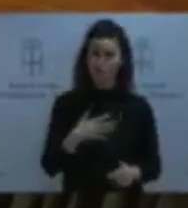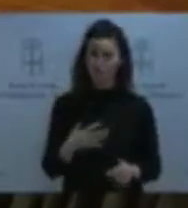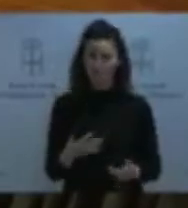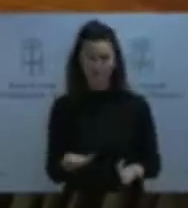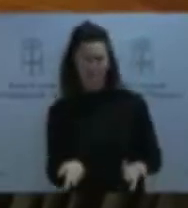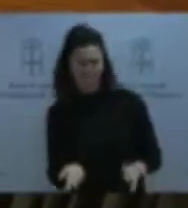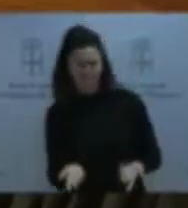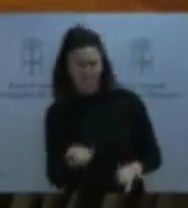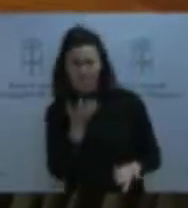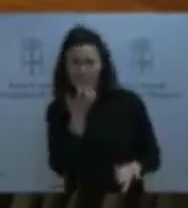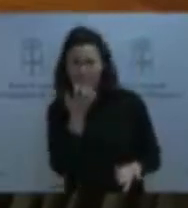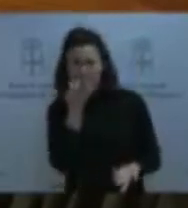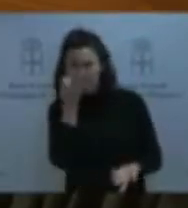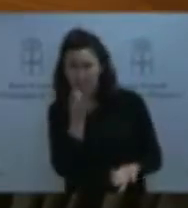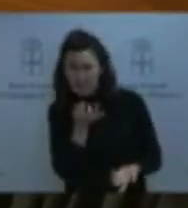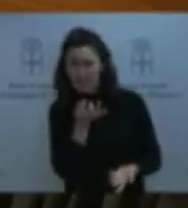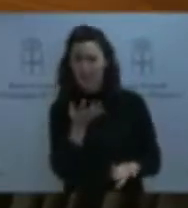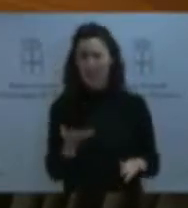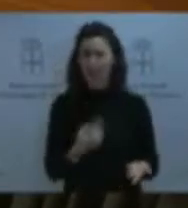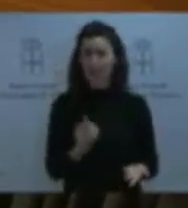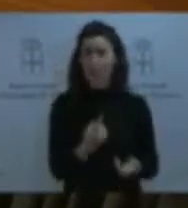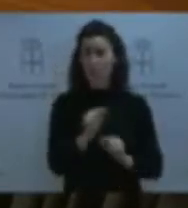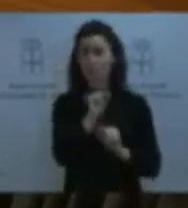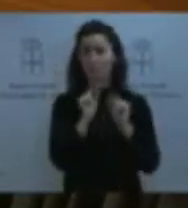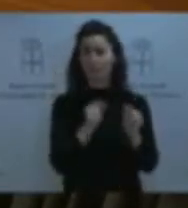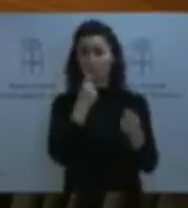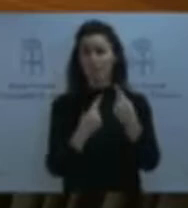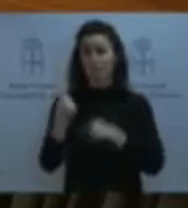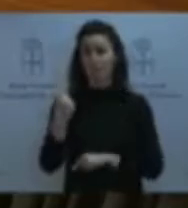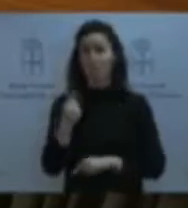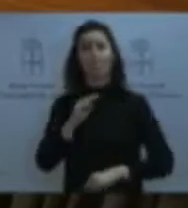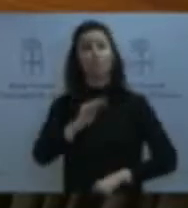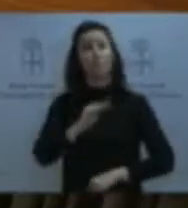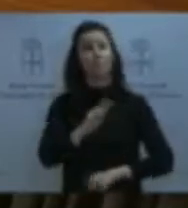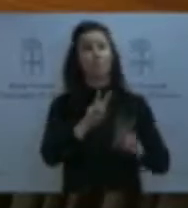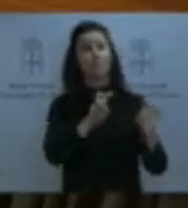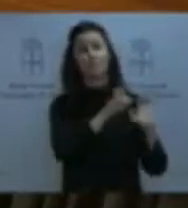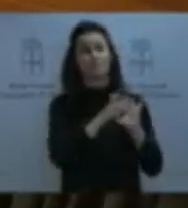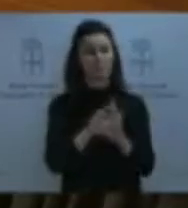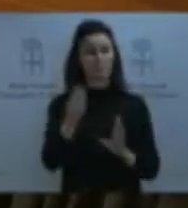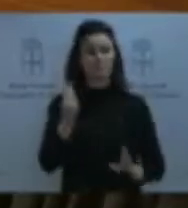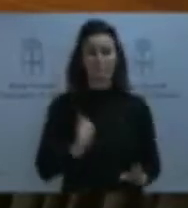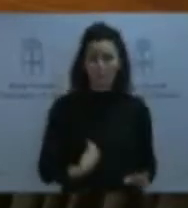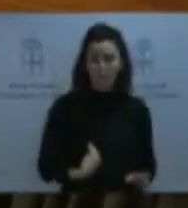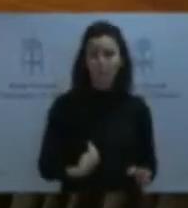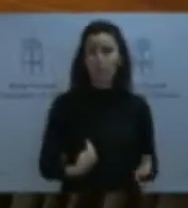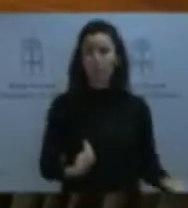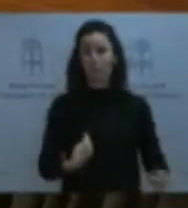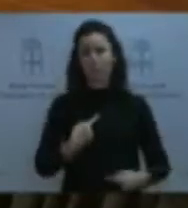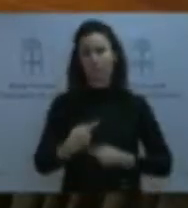una pregunta el año pasado sobre esta cuestión y las familias tuvieron que reunir del orden de 20.000